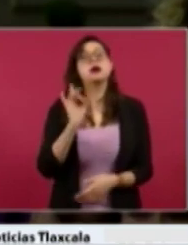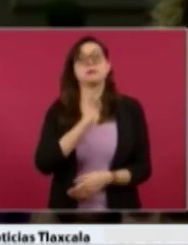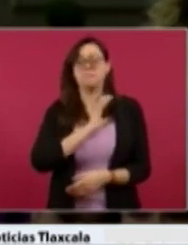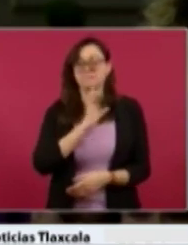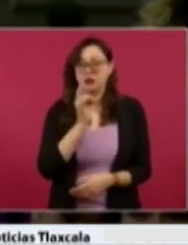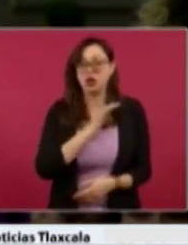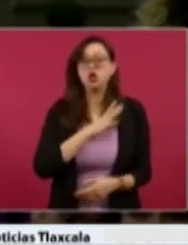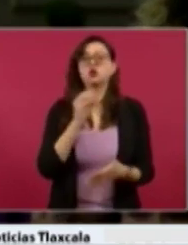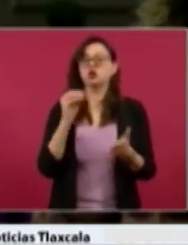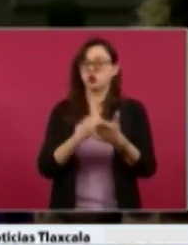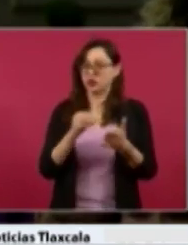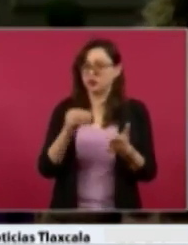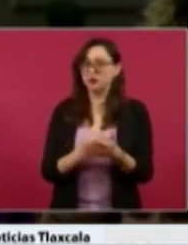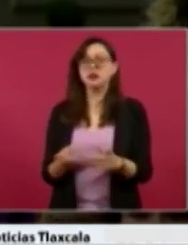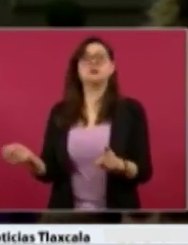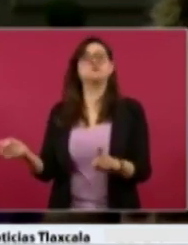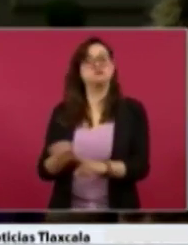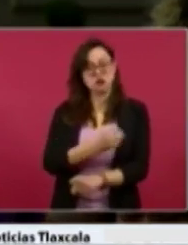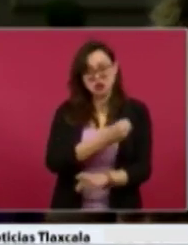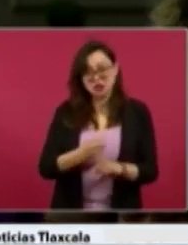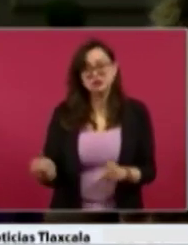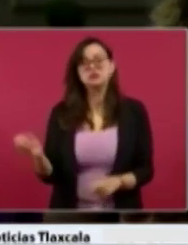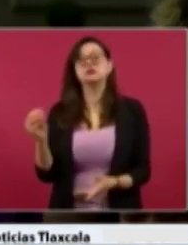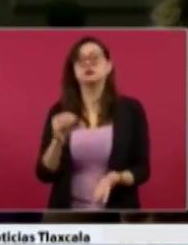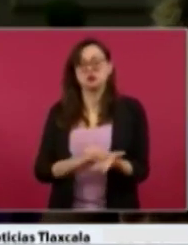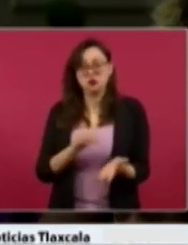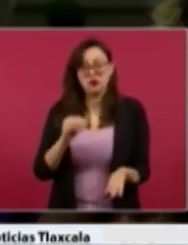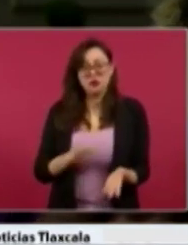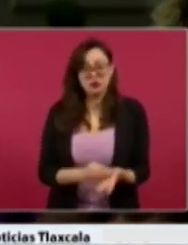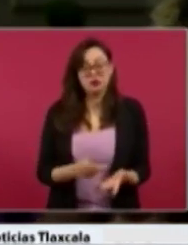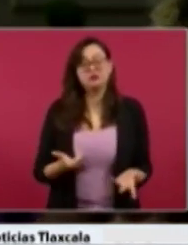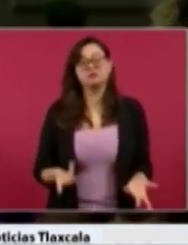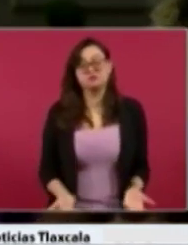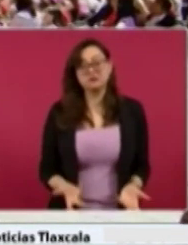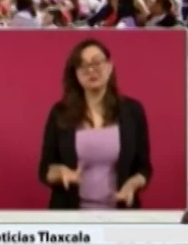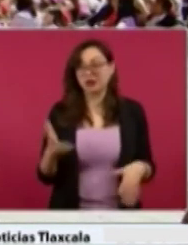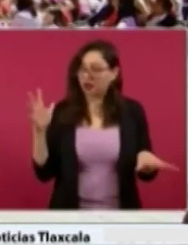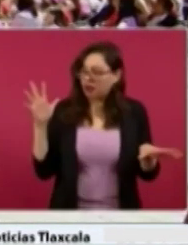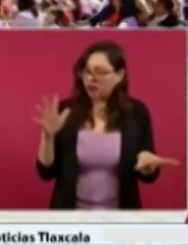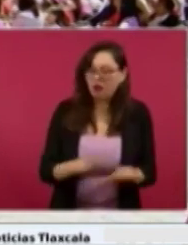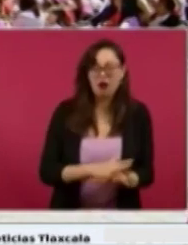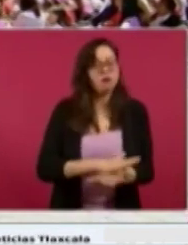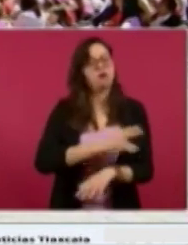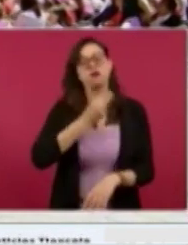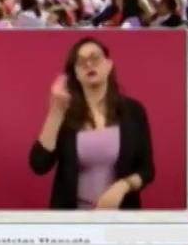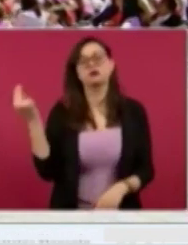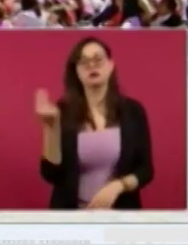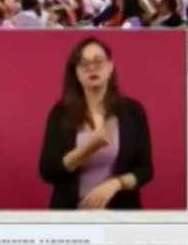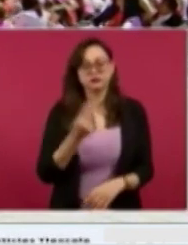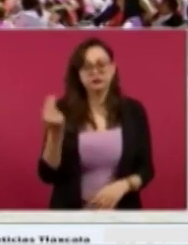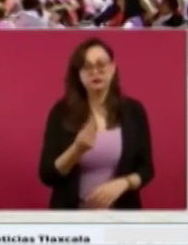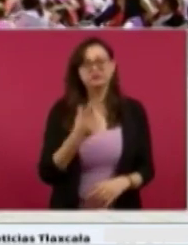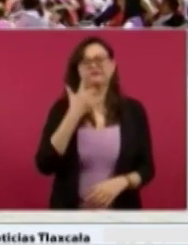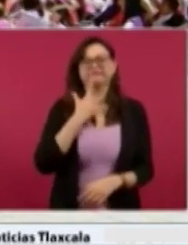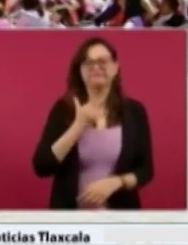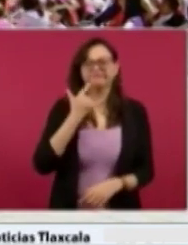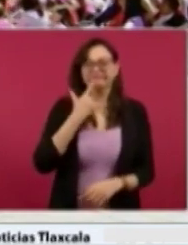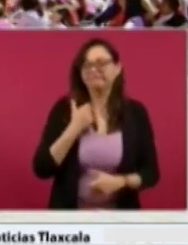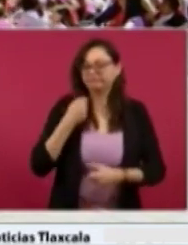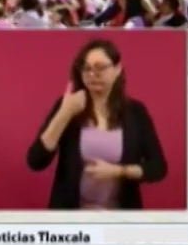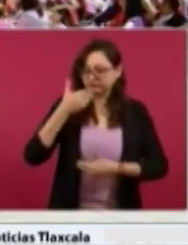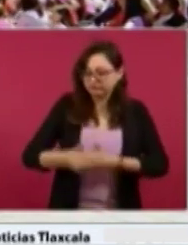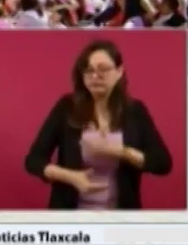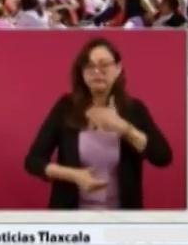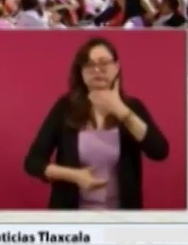lo que hay que cambiar. Porque cada vez que damos un paso hacia la igualdad y contra los privilegios, cada vez que movemos el